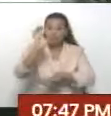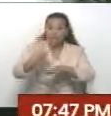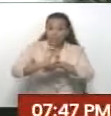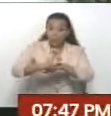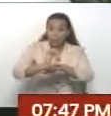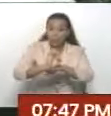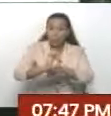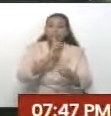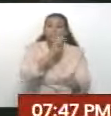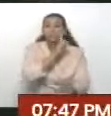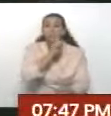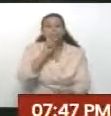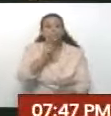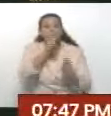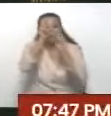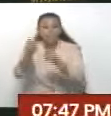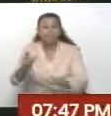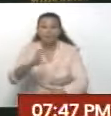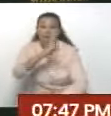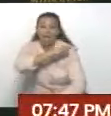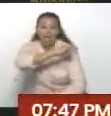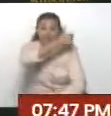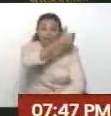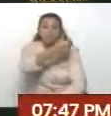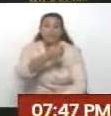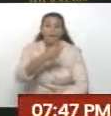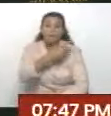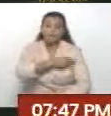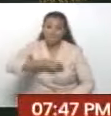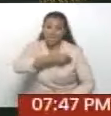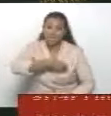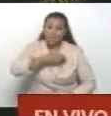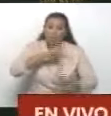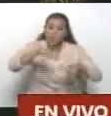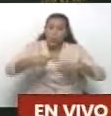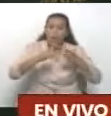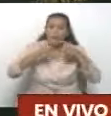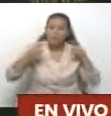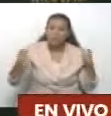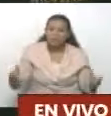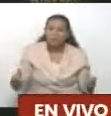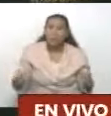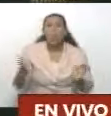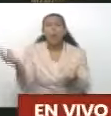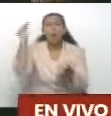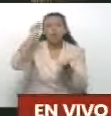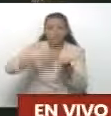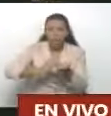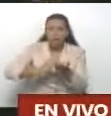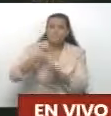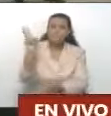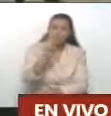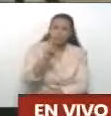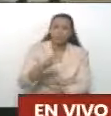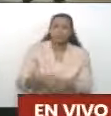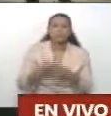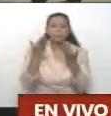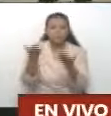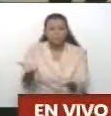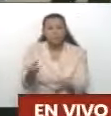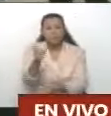lo he nombrado jefe de la gran misión de nueva generación, vuelta a la patria,